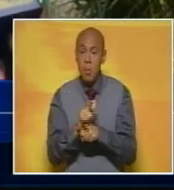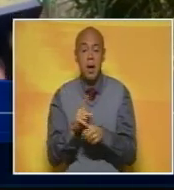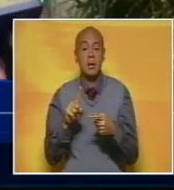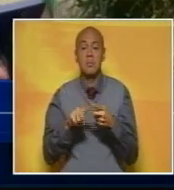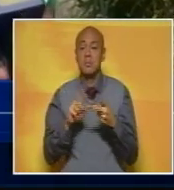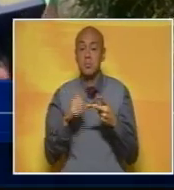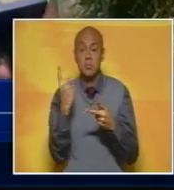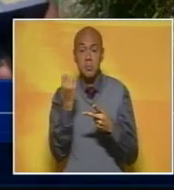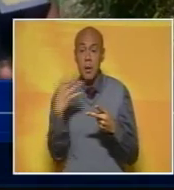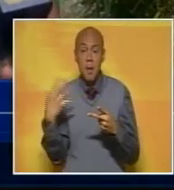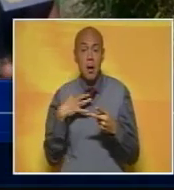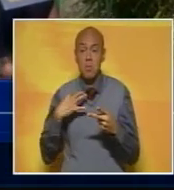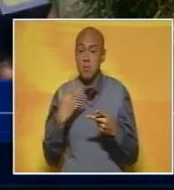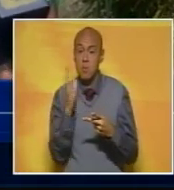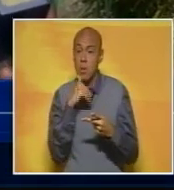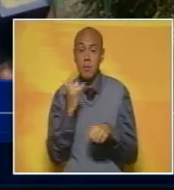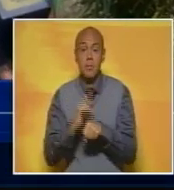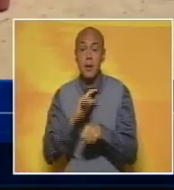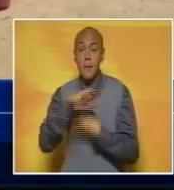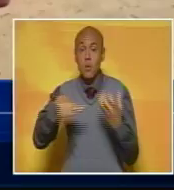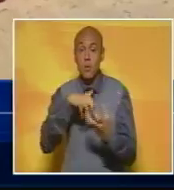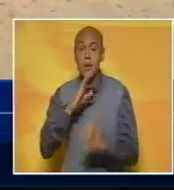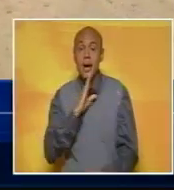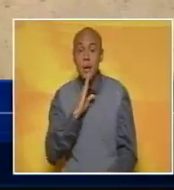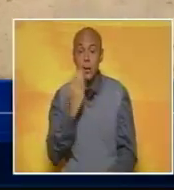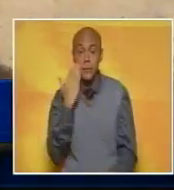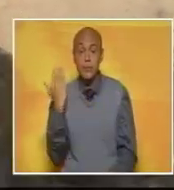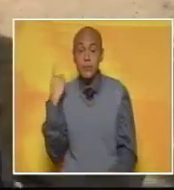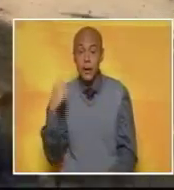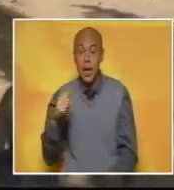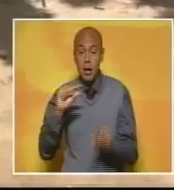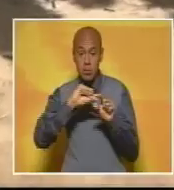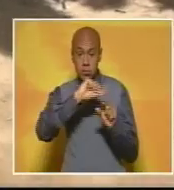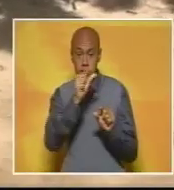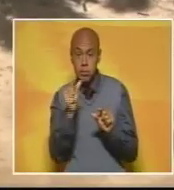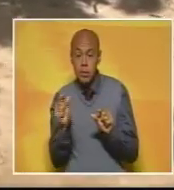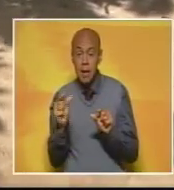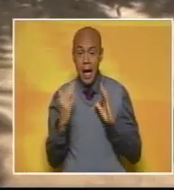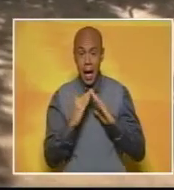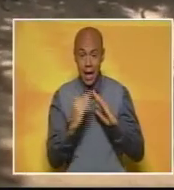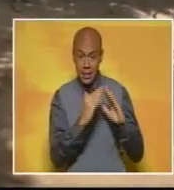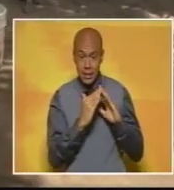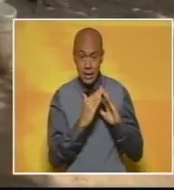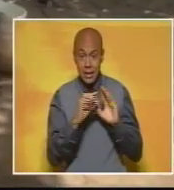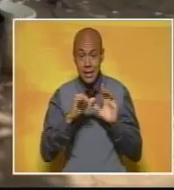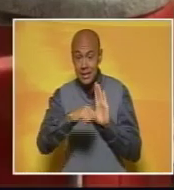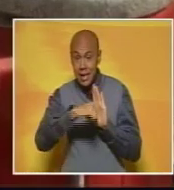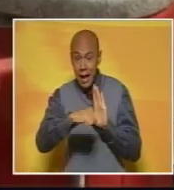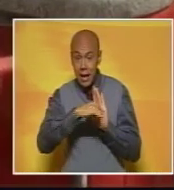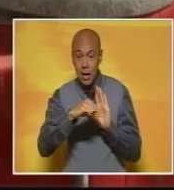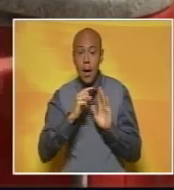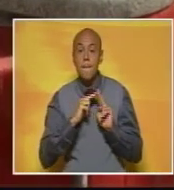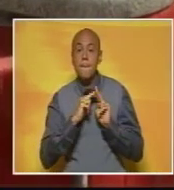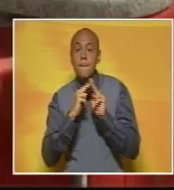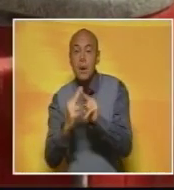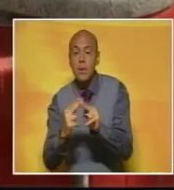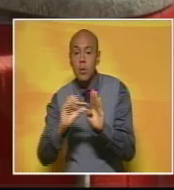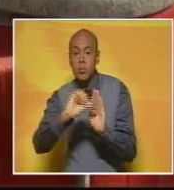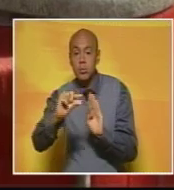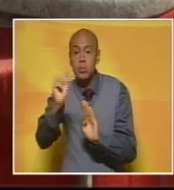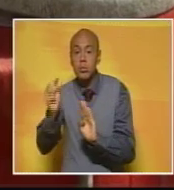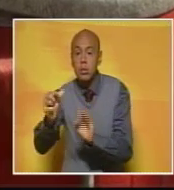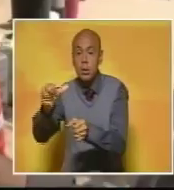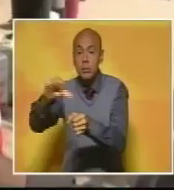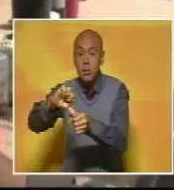la primaria, nada, por este problema del agua. Una de las tomas proviene de una urbanización cercana que les facilitó el servicio en un